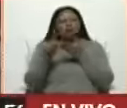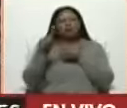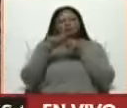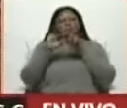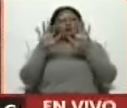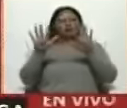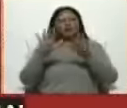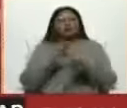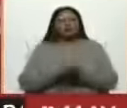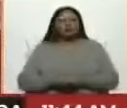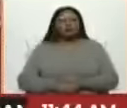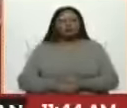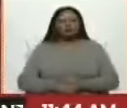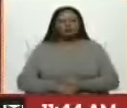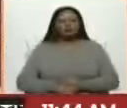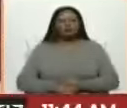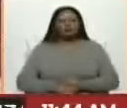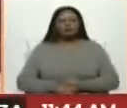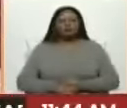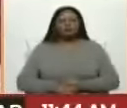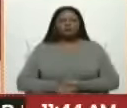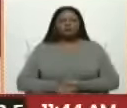su 1x10.